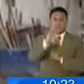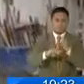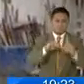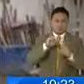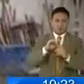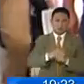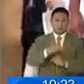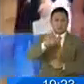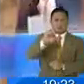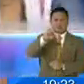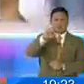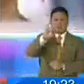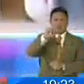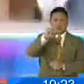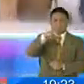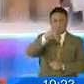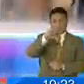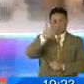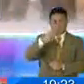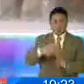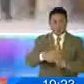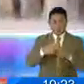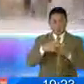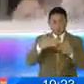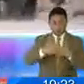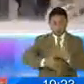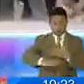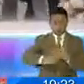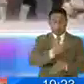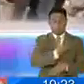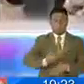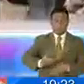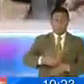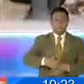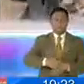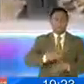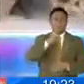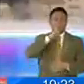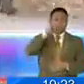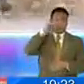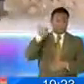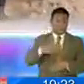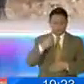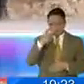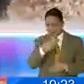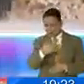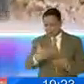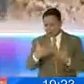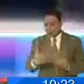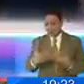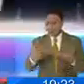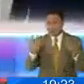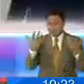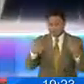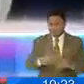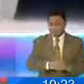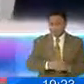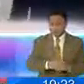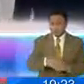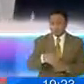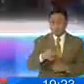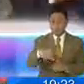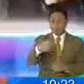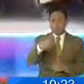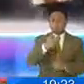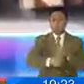Eliana Espinel Cedeño, fue el punto de partida. Allí el presidente Correa constató la obra que estaría lista para el periodo